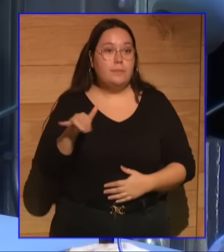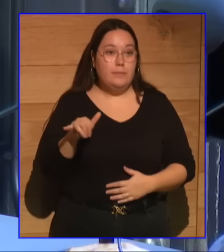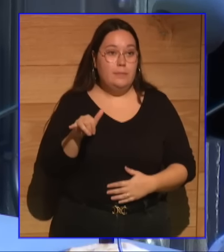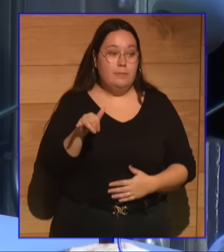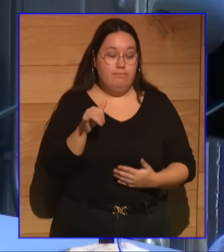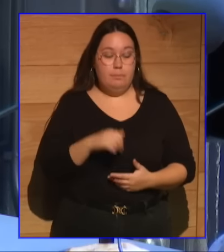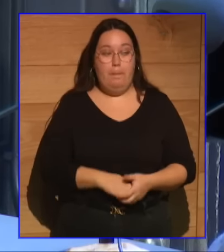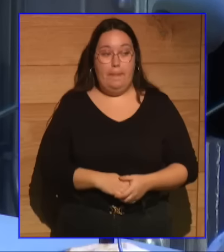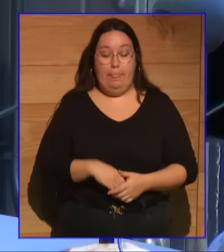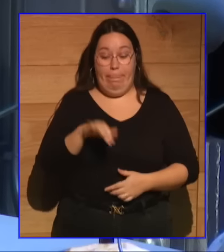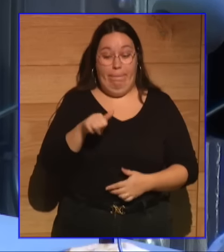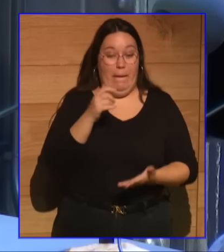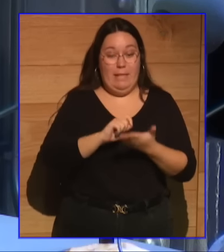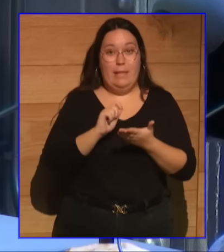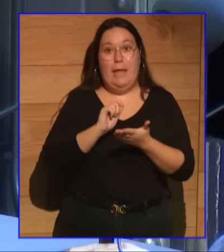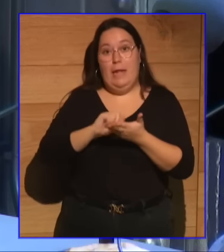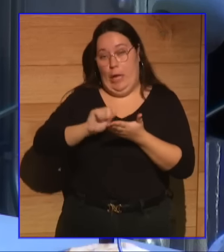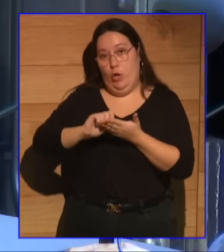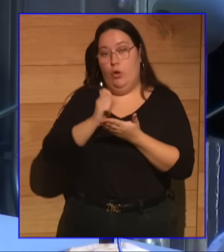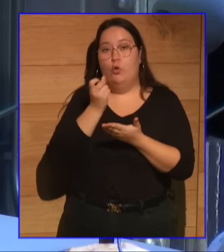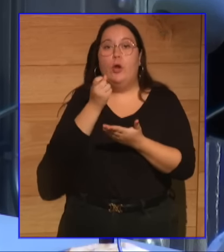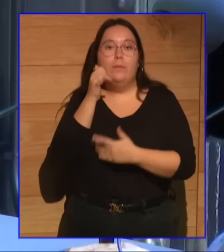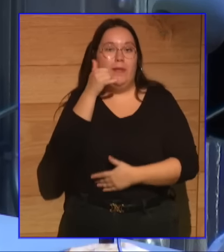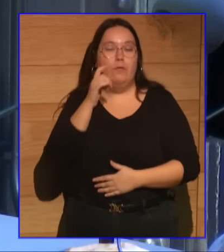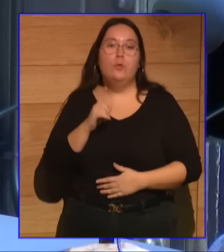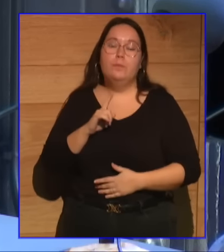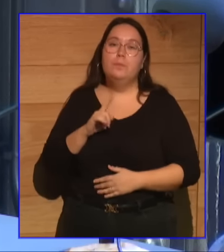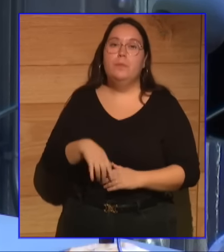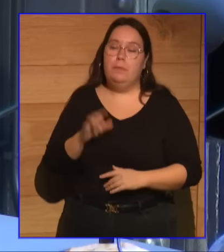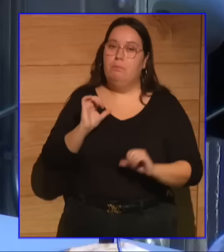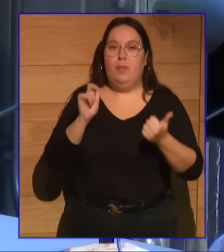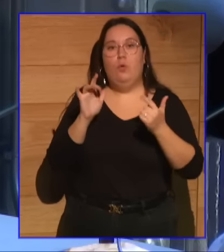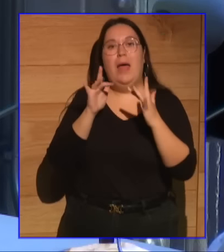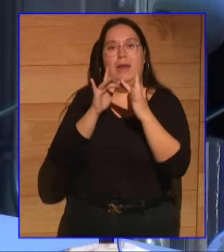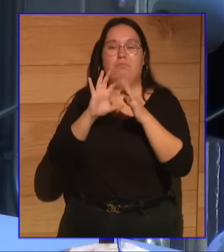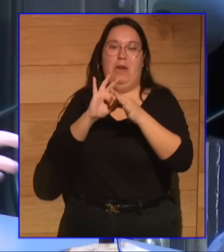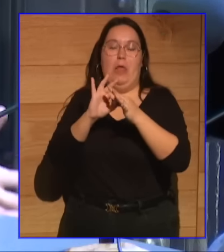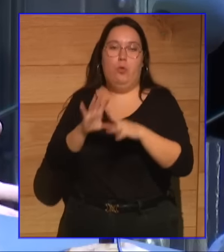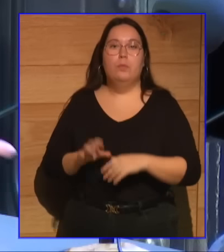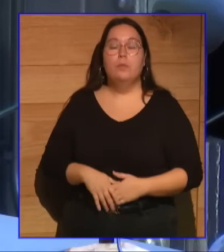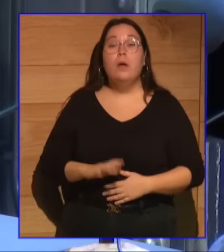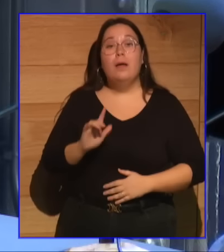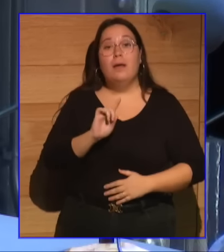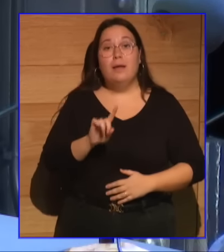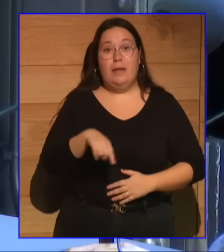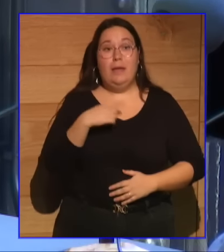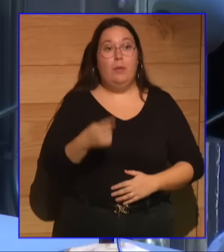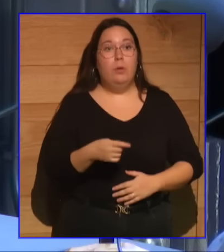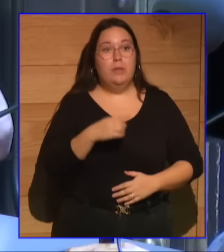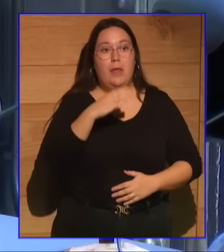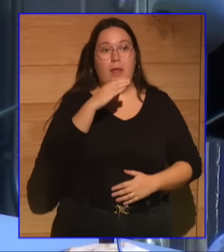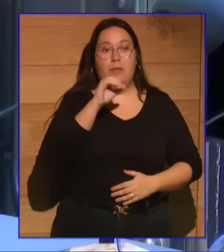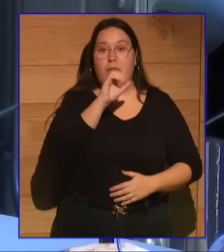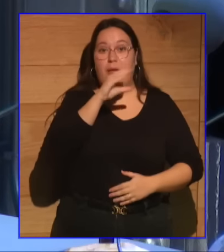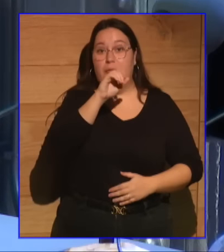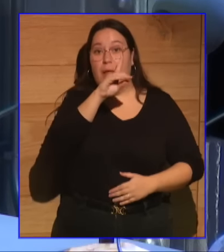el teléfono del buen hombre, se intercambiaron los teléfonos, ahí empezó una relación que culminó, además hay que añadir, Poldek Pfefferberg